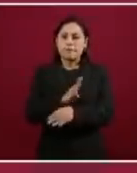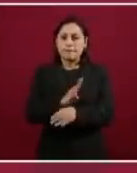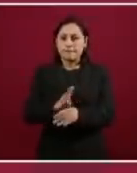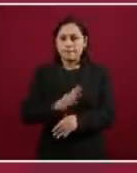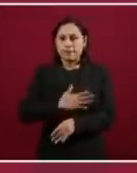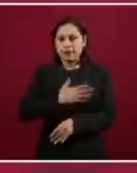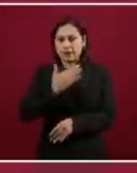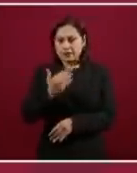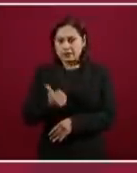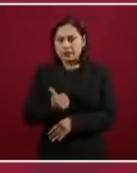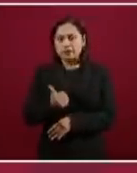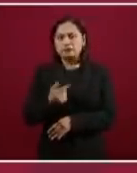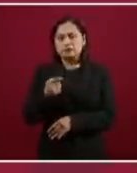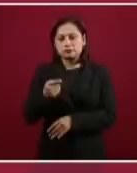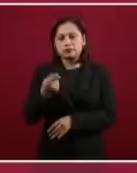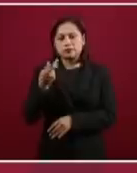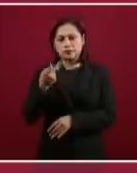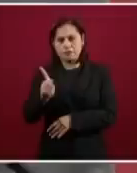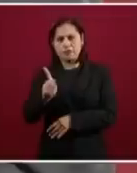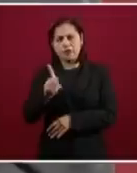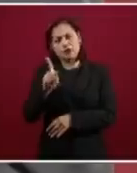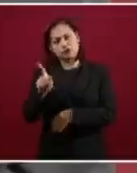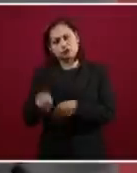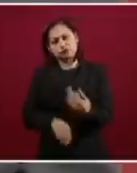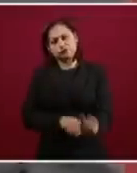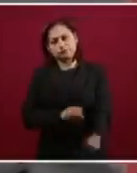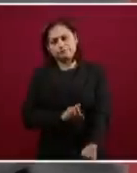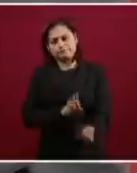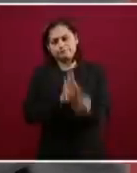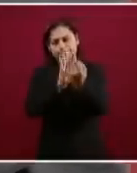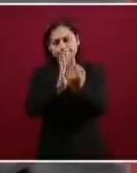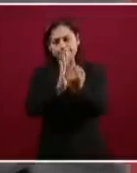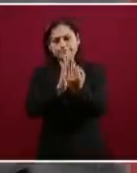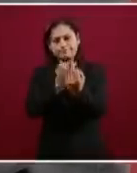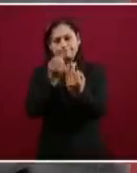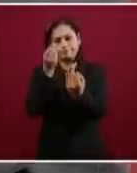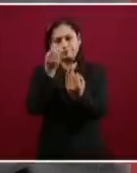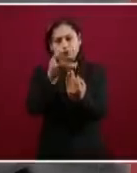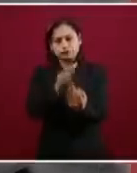y no le daban nada a los productores pobres,